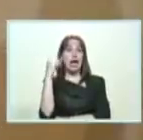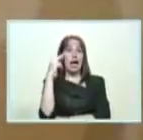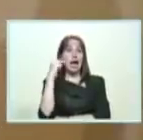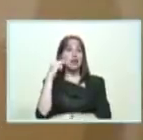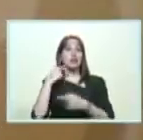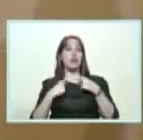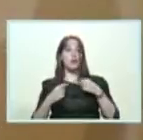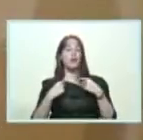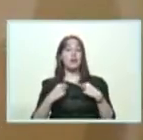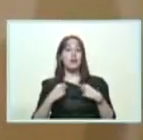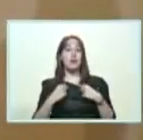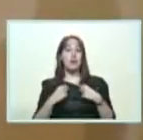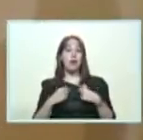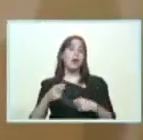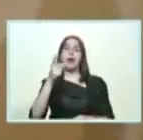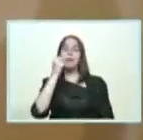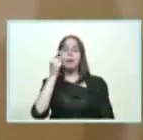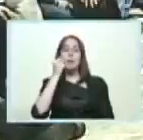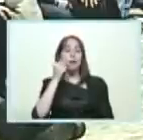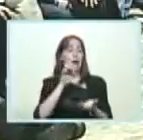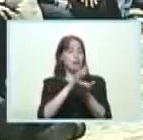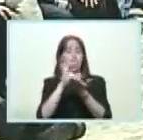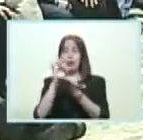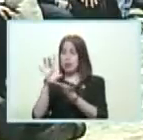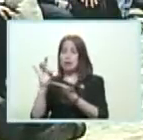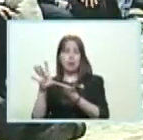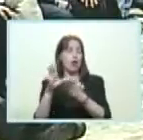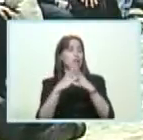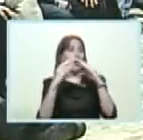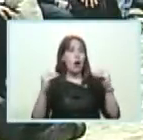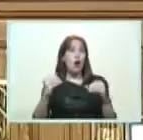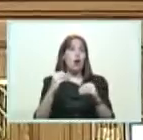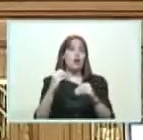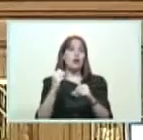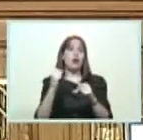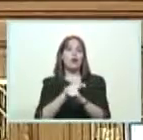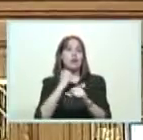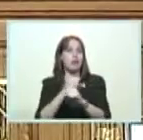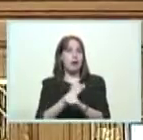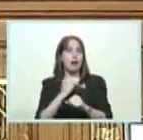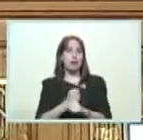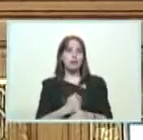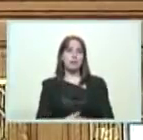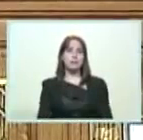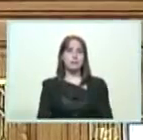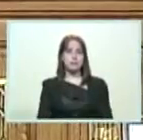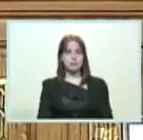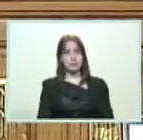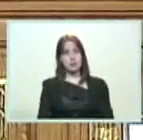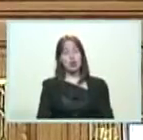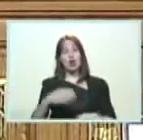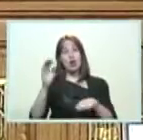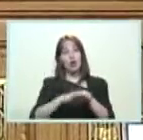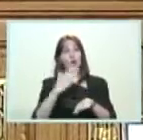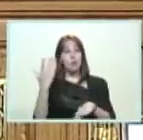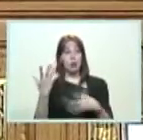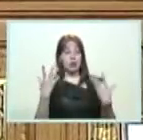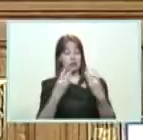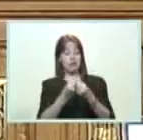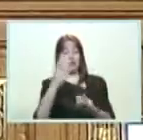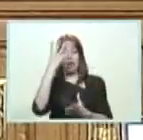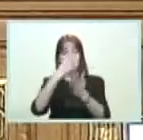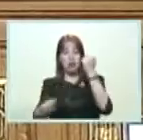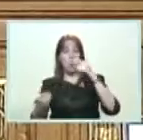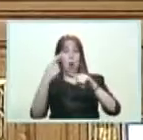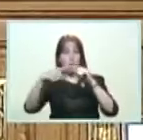Aristóbulo, mi papá lo botaron de todos los empleos públicos y privados del país, porque se fue con el maestro Prieto